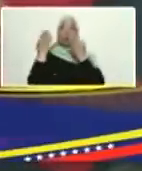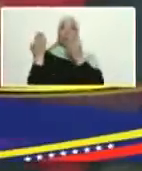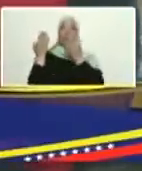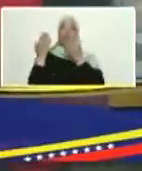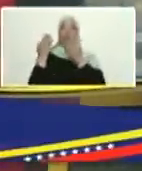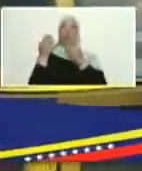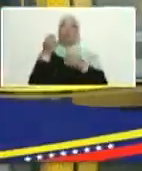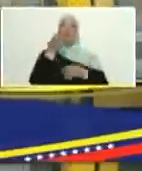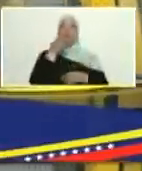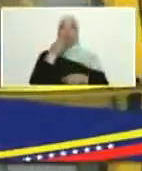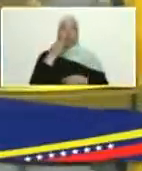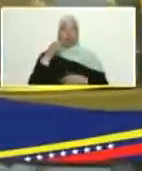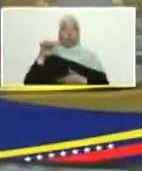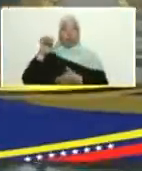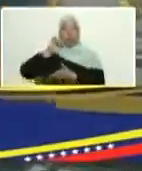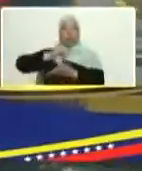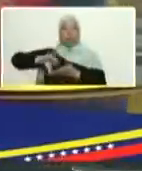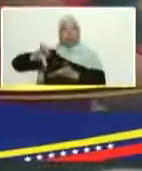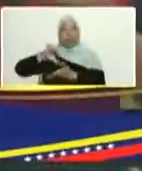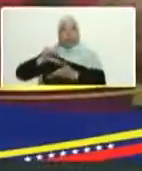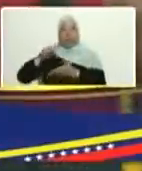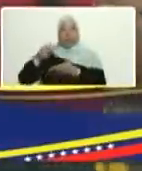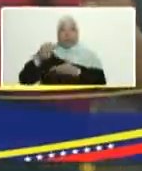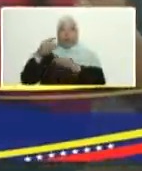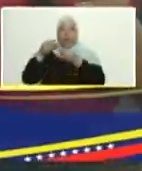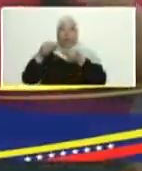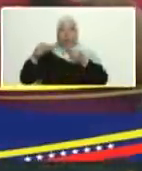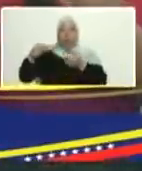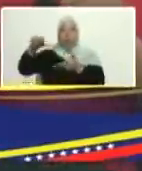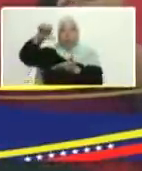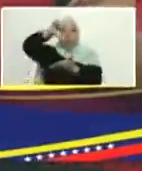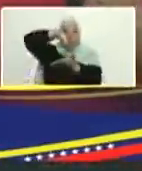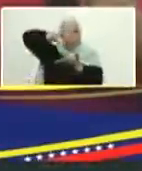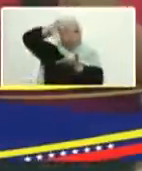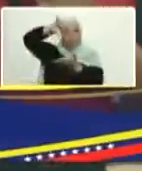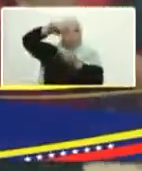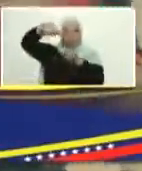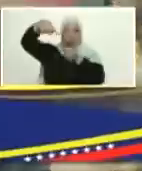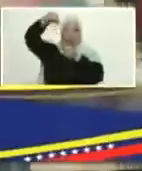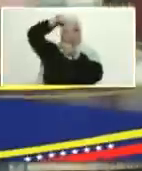fardos de aceite, producir los fardos de aceite. ¿Qué pasa, presidente?